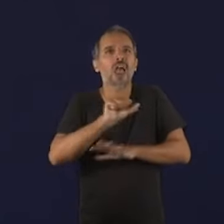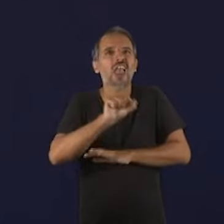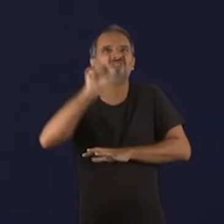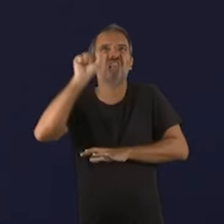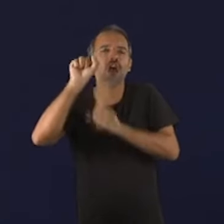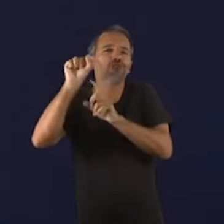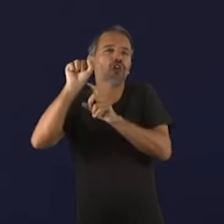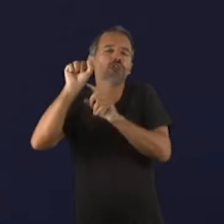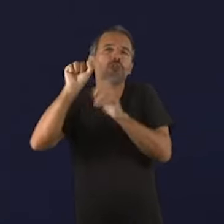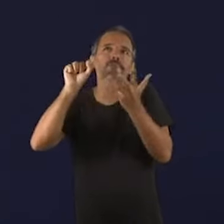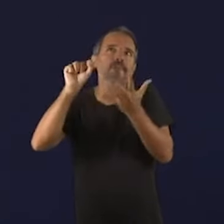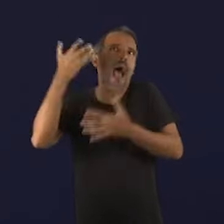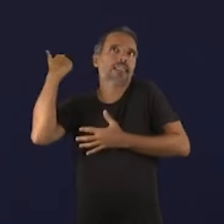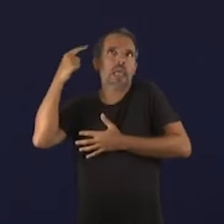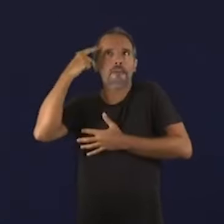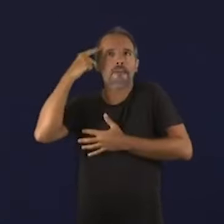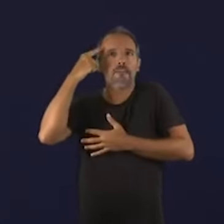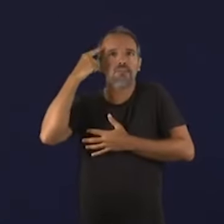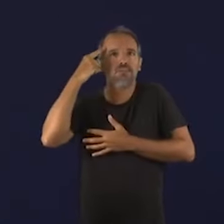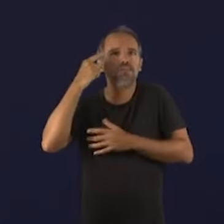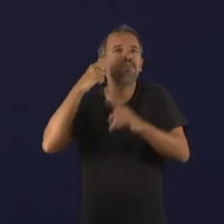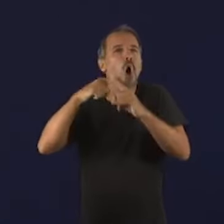del cuando uno